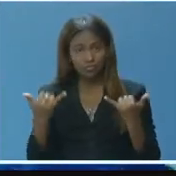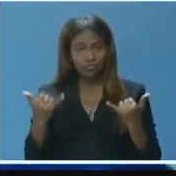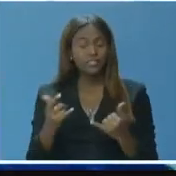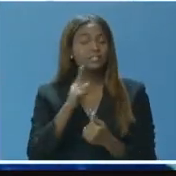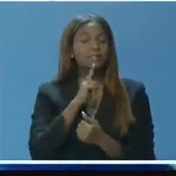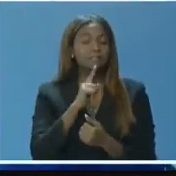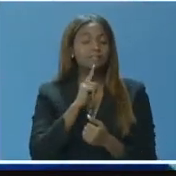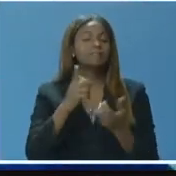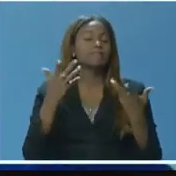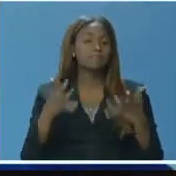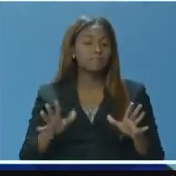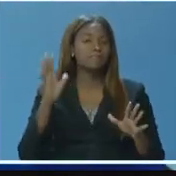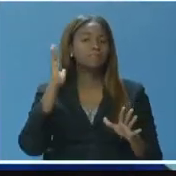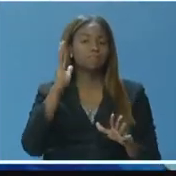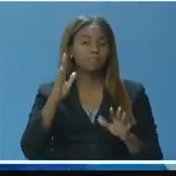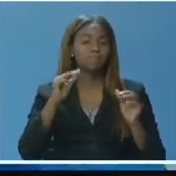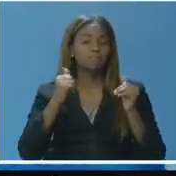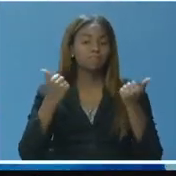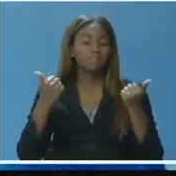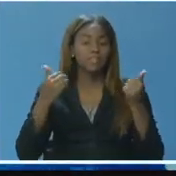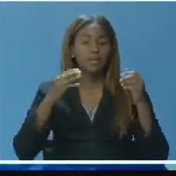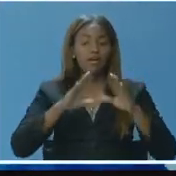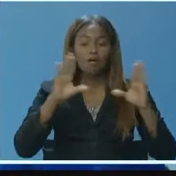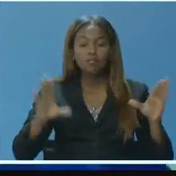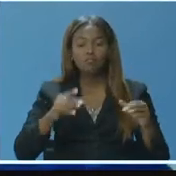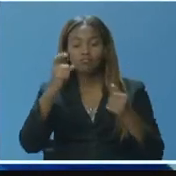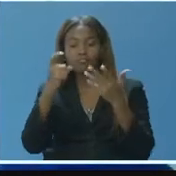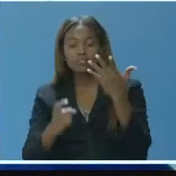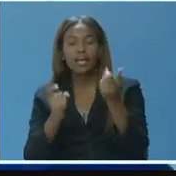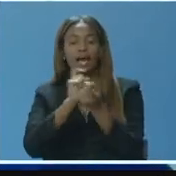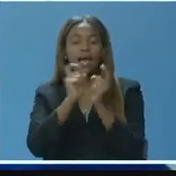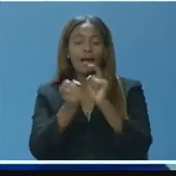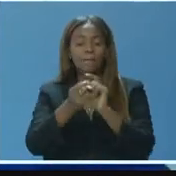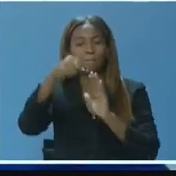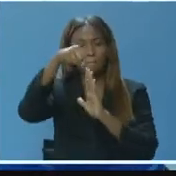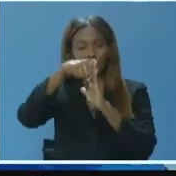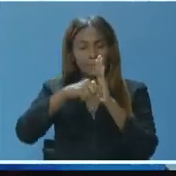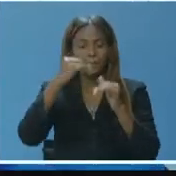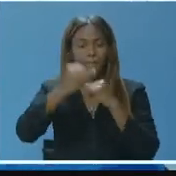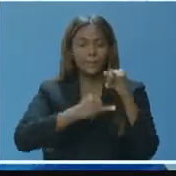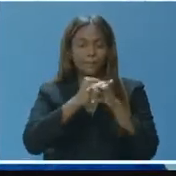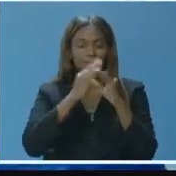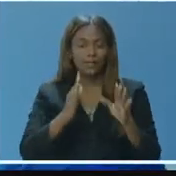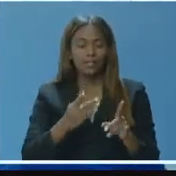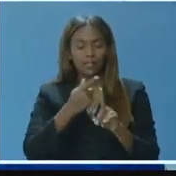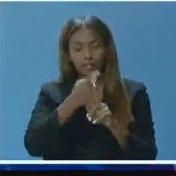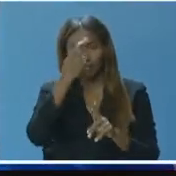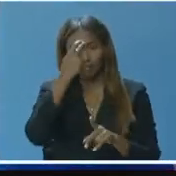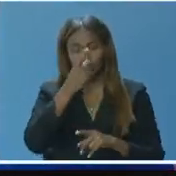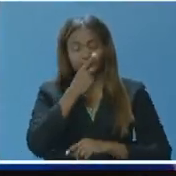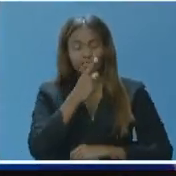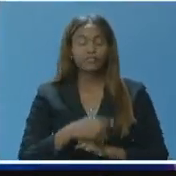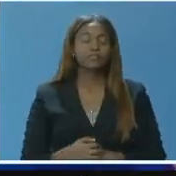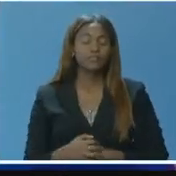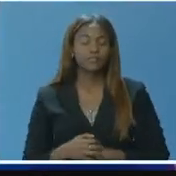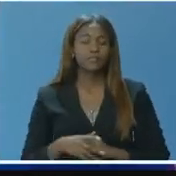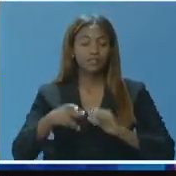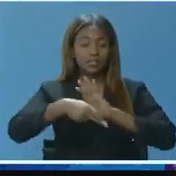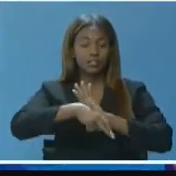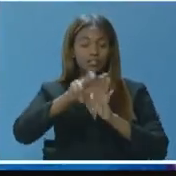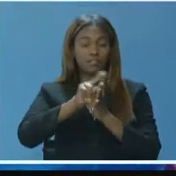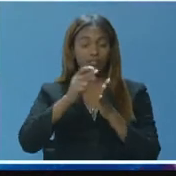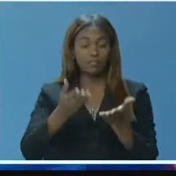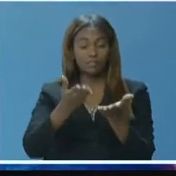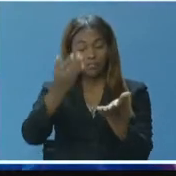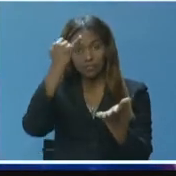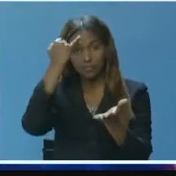real y efectivamente, se van a sentar las bases de un cambio profundo institucional en la República Dominicana. Las reformas planteadas